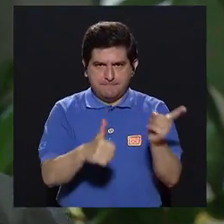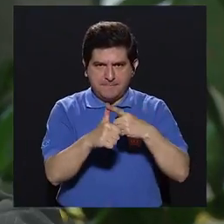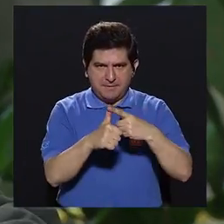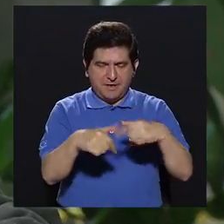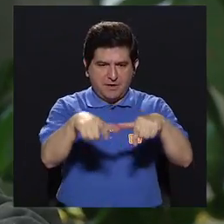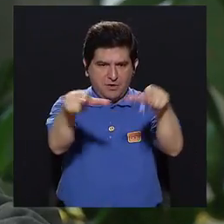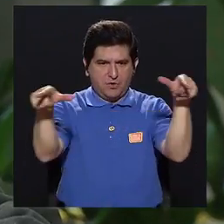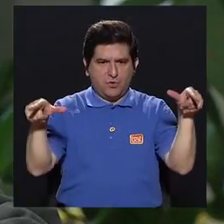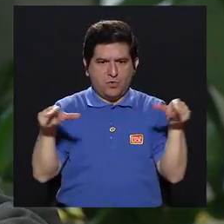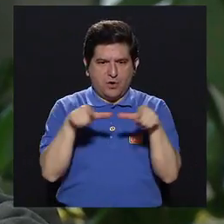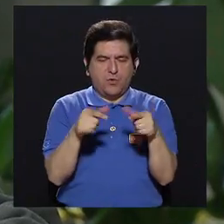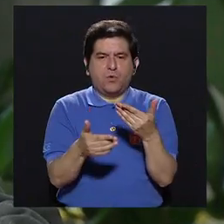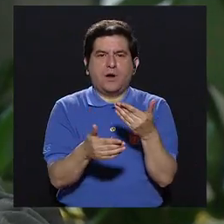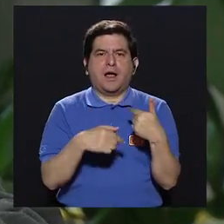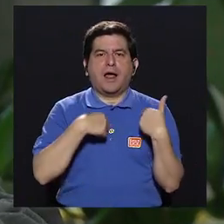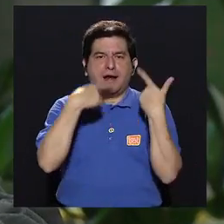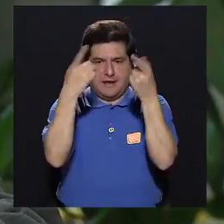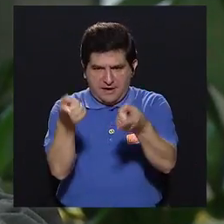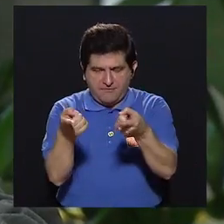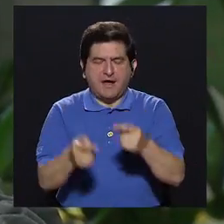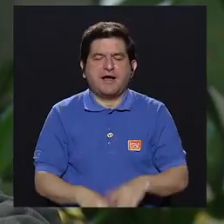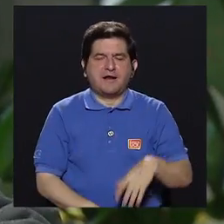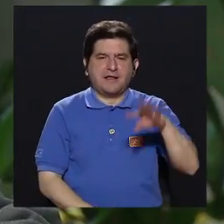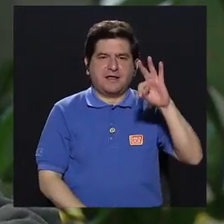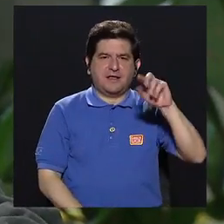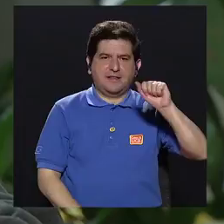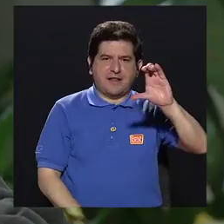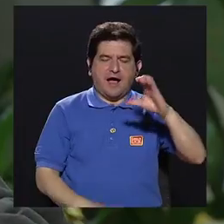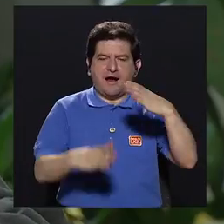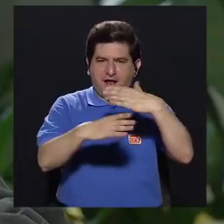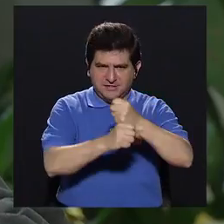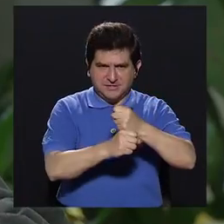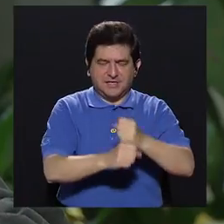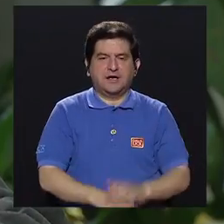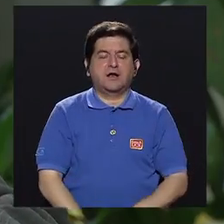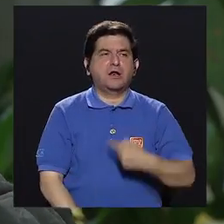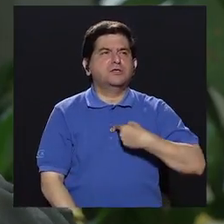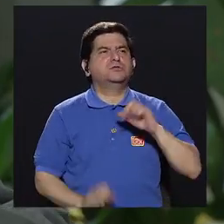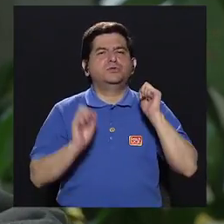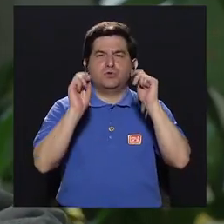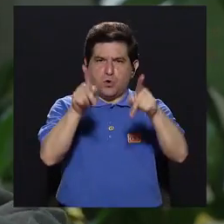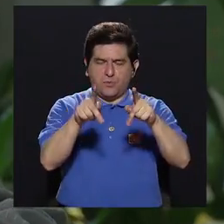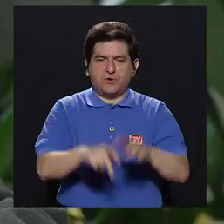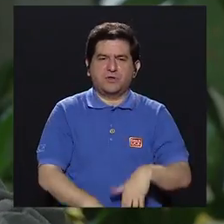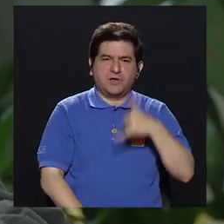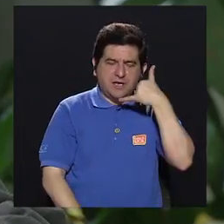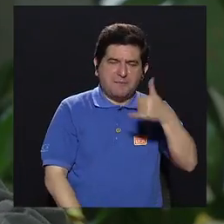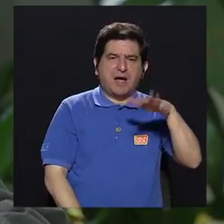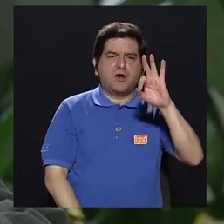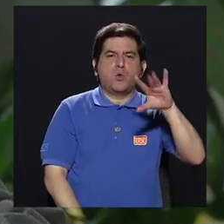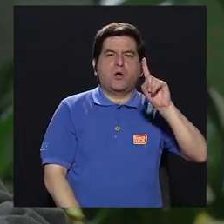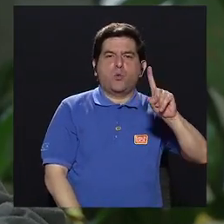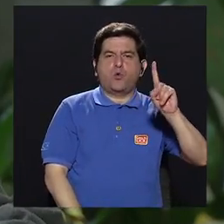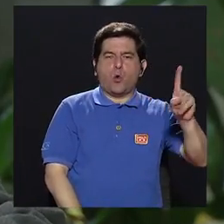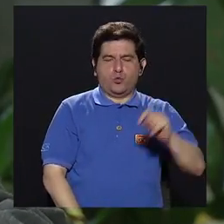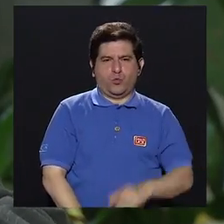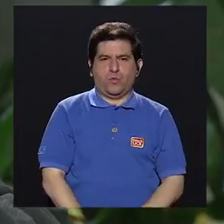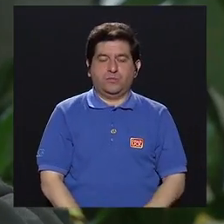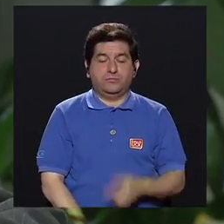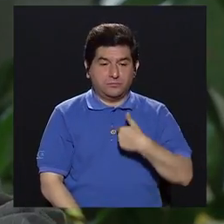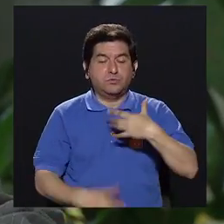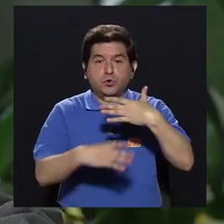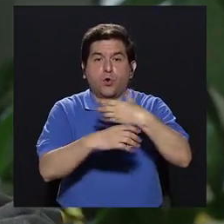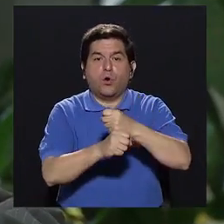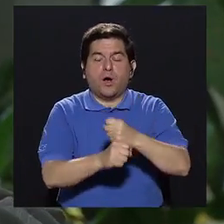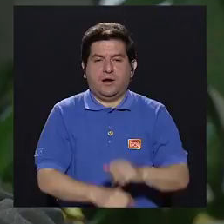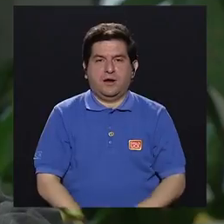buscar un lugar donde se le pueda trasladar y se le pueda hacer un TAC. Si yo tengo la posibilidad de llamar al 911, lo